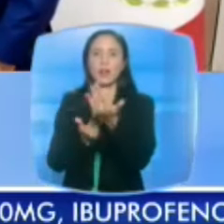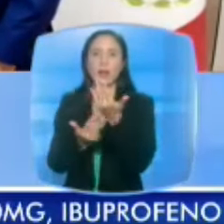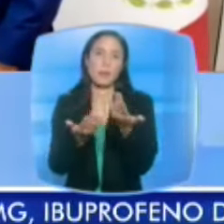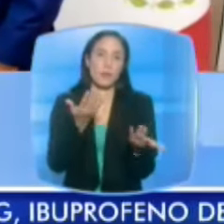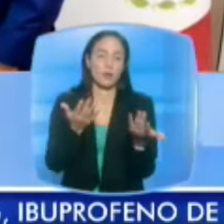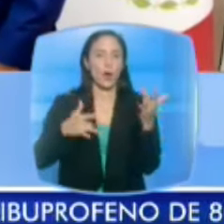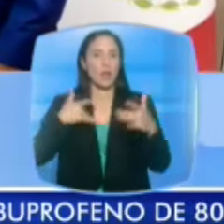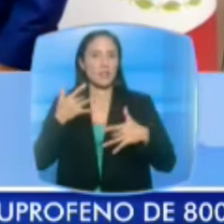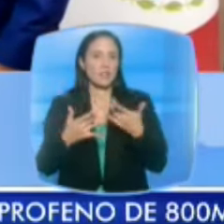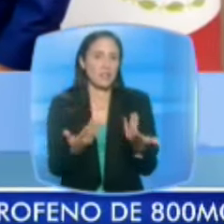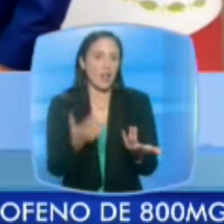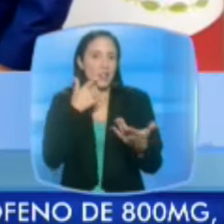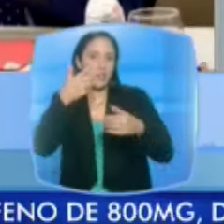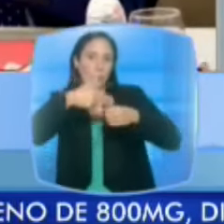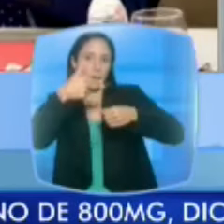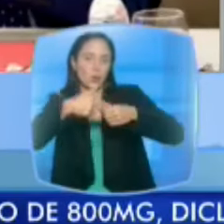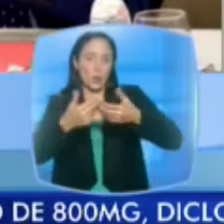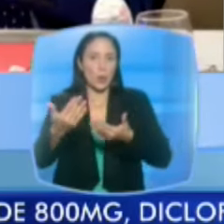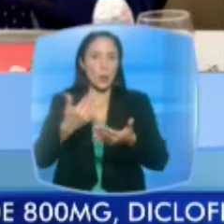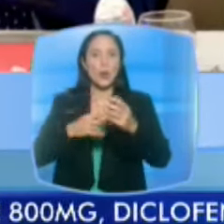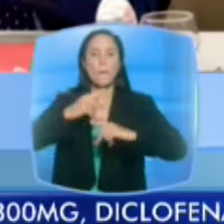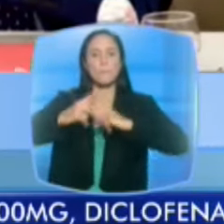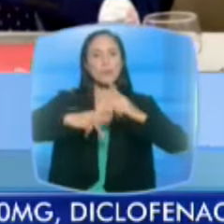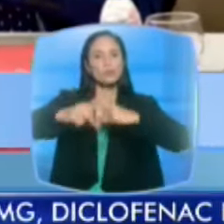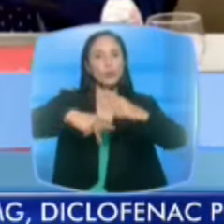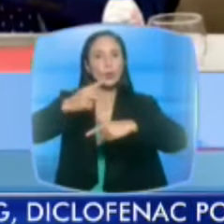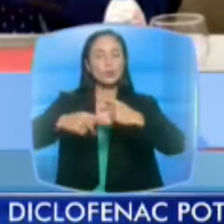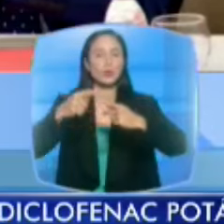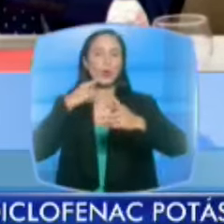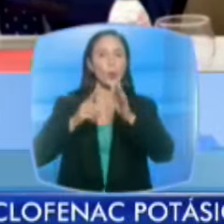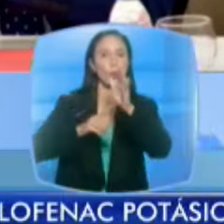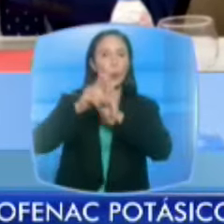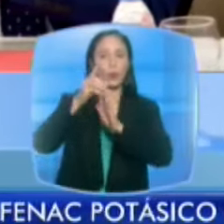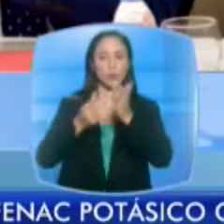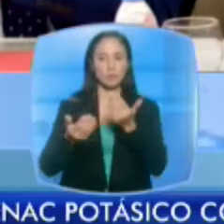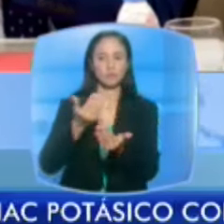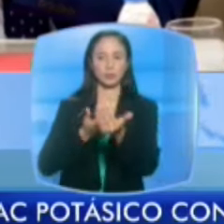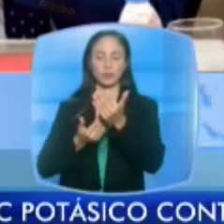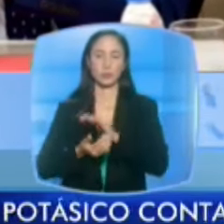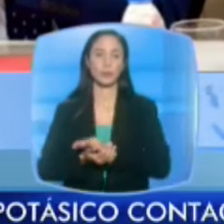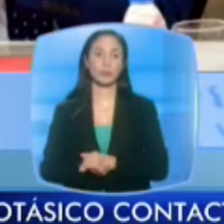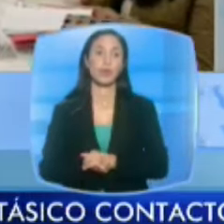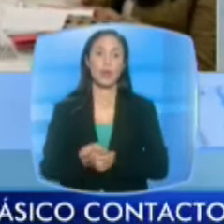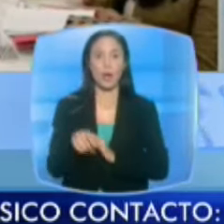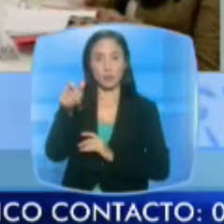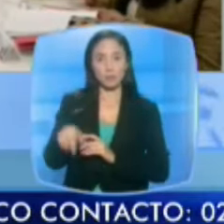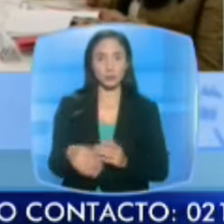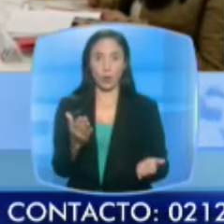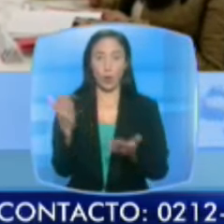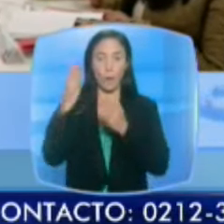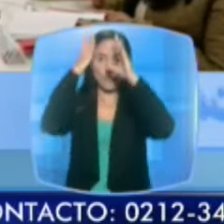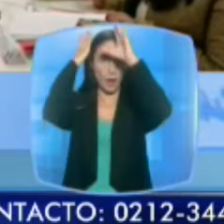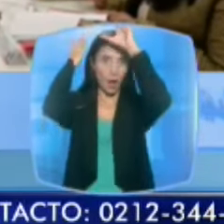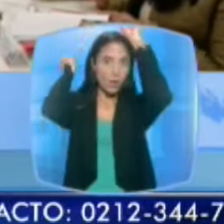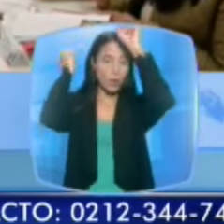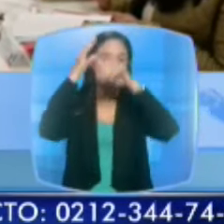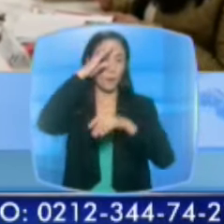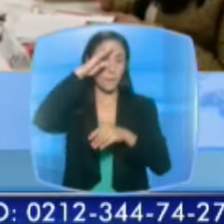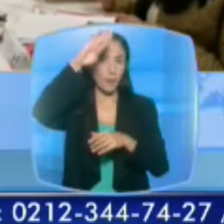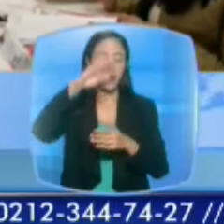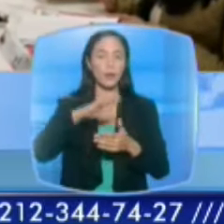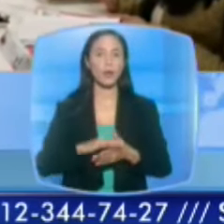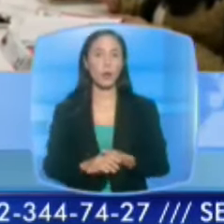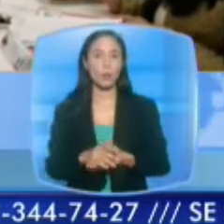en actividades de exploración, producción, refinación y comercio. En la reunión estuvieron el embajador de la Nación Azteca en nuestro